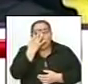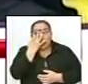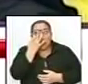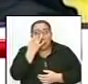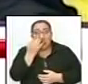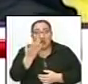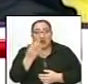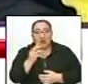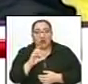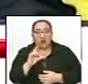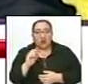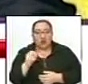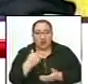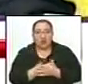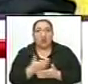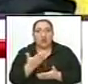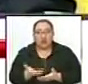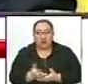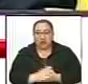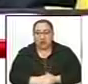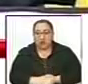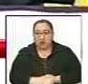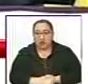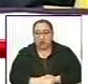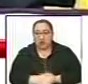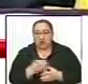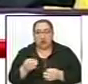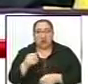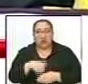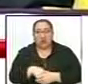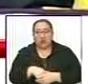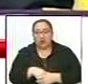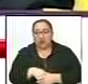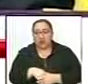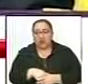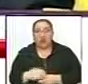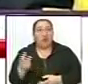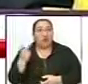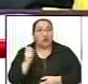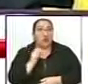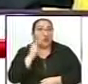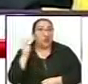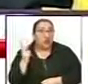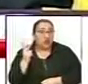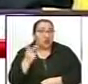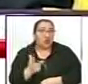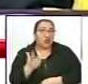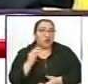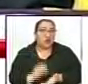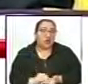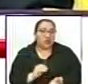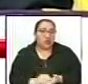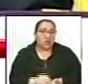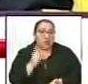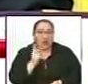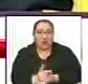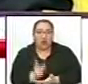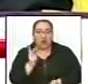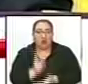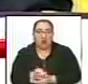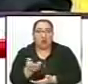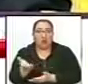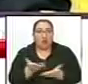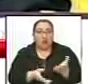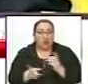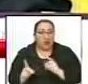previas, ya las sustentaron, debemos pasar al voto. Si vamos a escuchar dos, tres veces el sustento